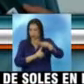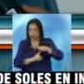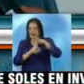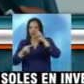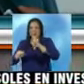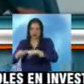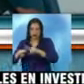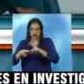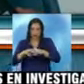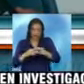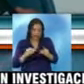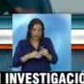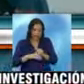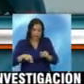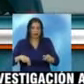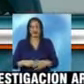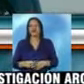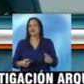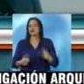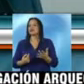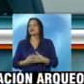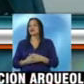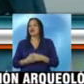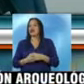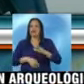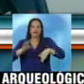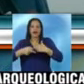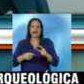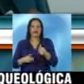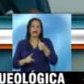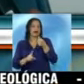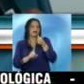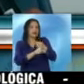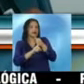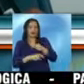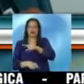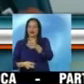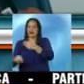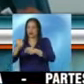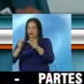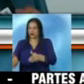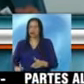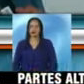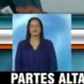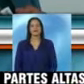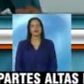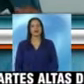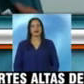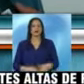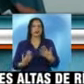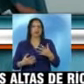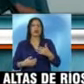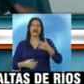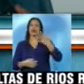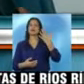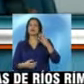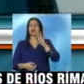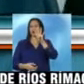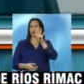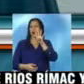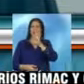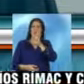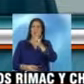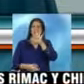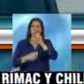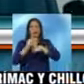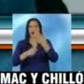hasta el borde. En realidad la playa había sido privatizada por esta gente. Ya fueron desalojados una vez hace como 4 o 5 años.